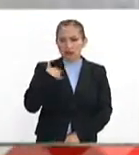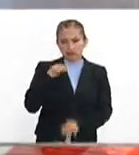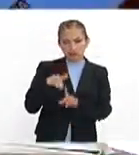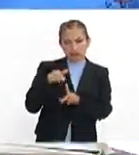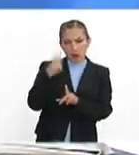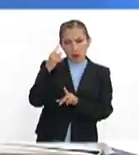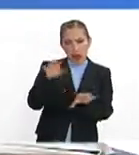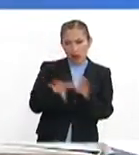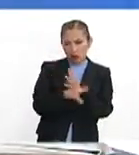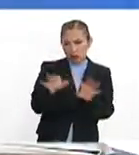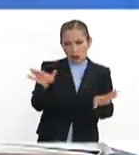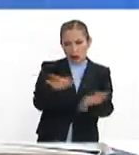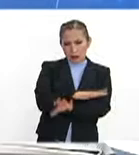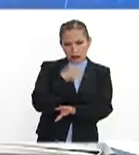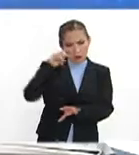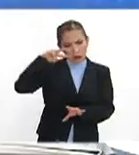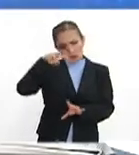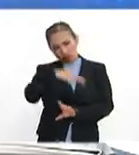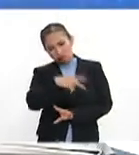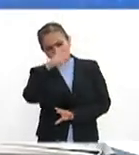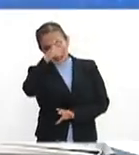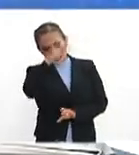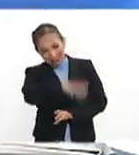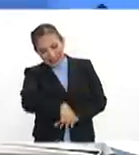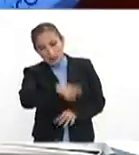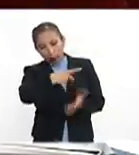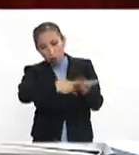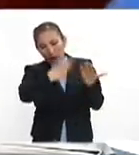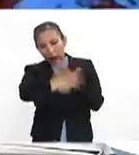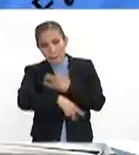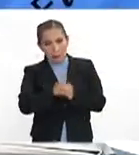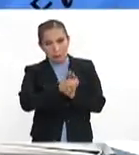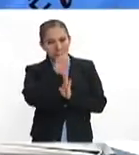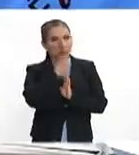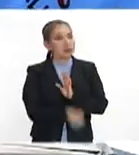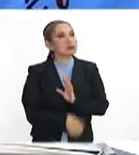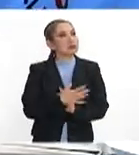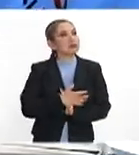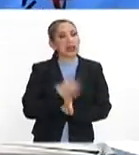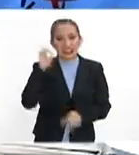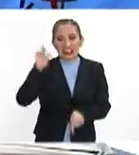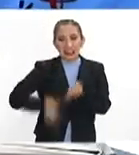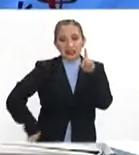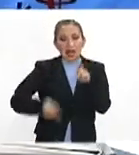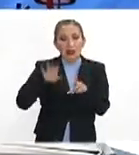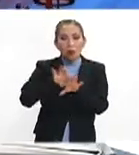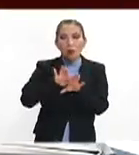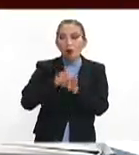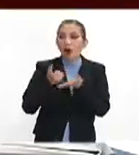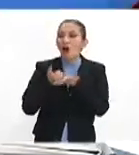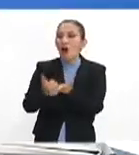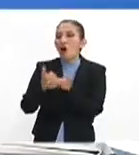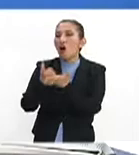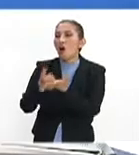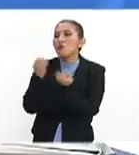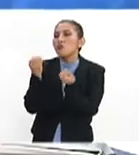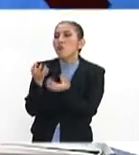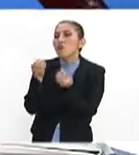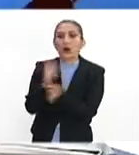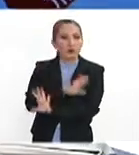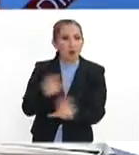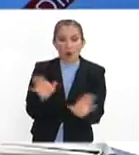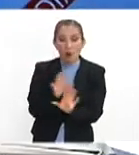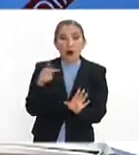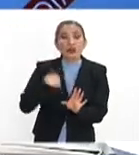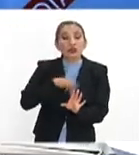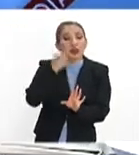cambio importante en la visión de este tipo de programas, que es eliminar ese asistencialismo, por un lado, y por otro lado me gustaría que